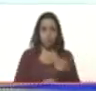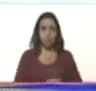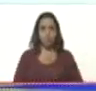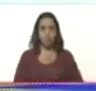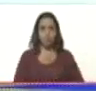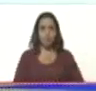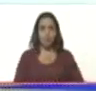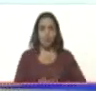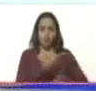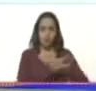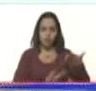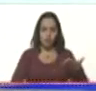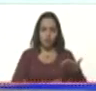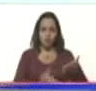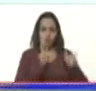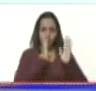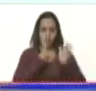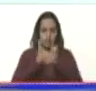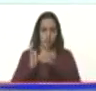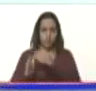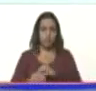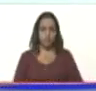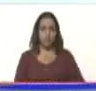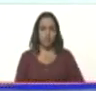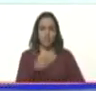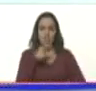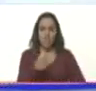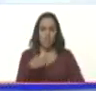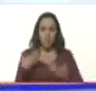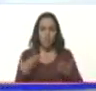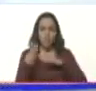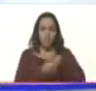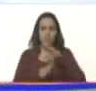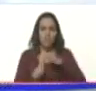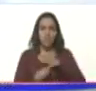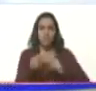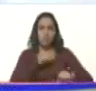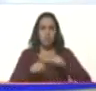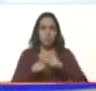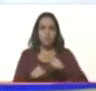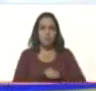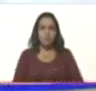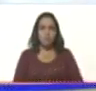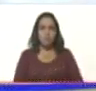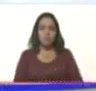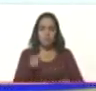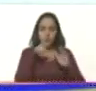documento organizativo, donde diga cuál va a ser la base del movimiento por barrio,